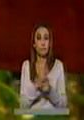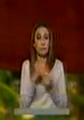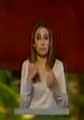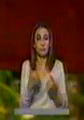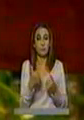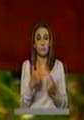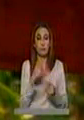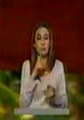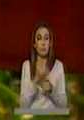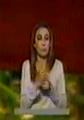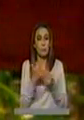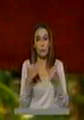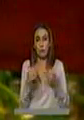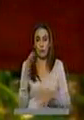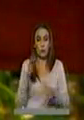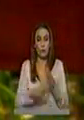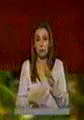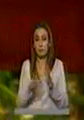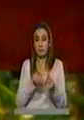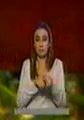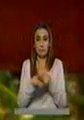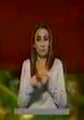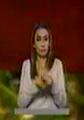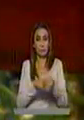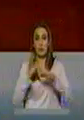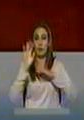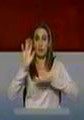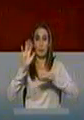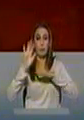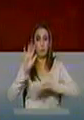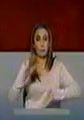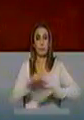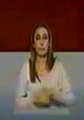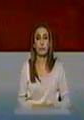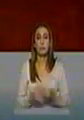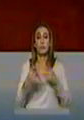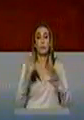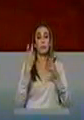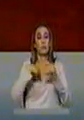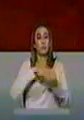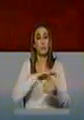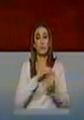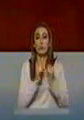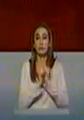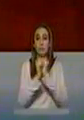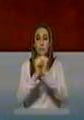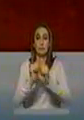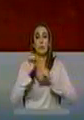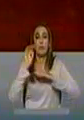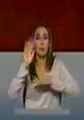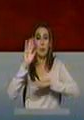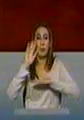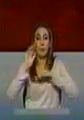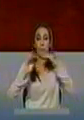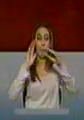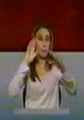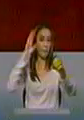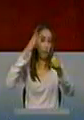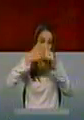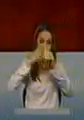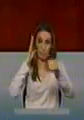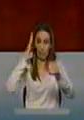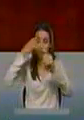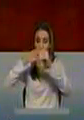generar unidad y compromiso, estar unidos y totalmente enfocados